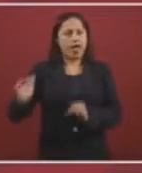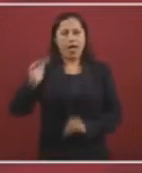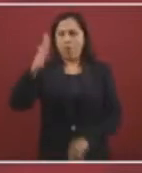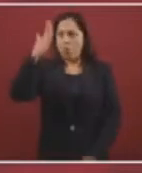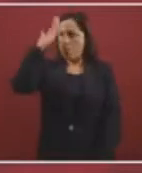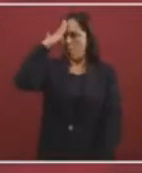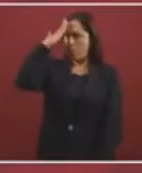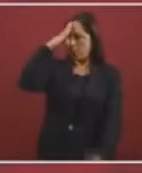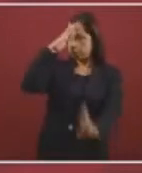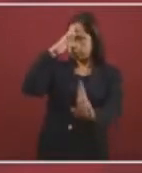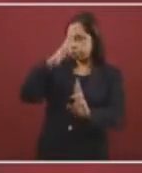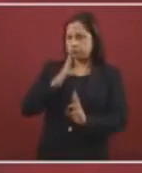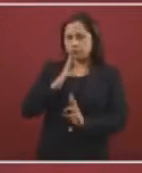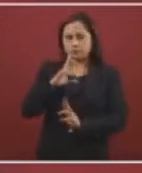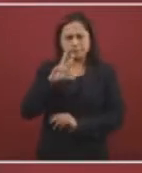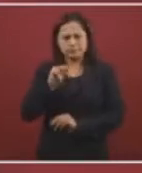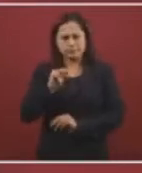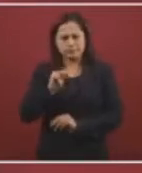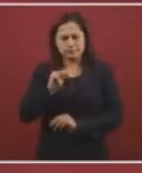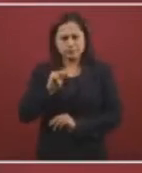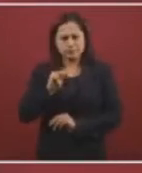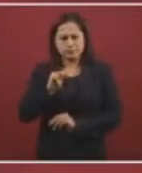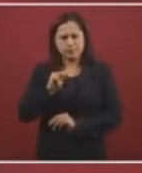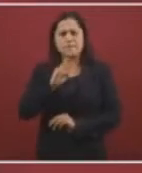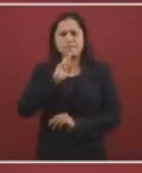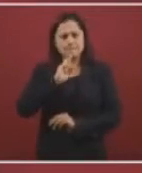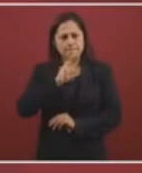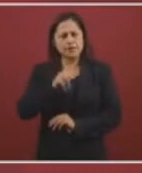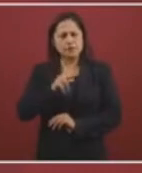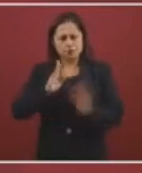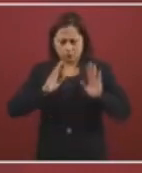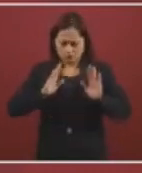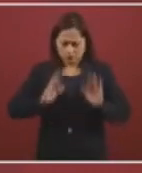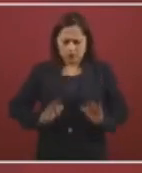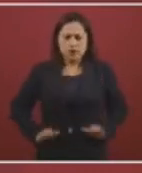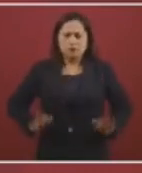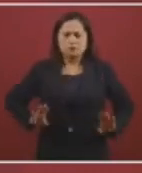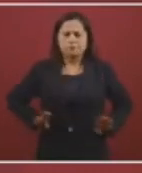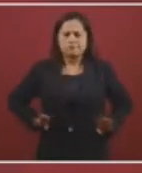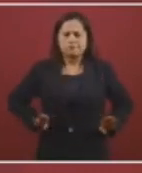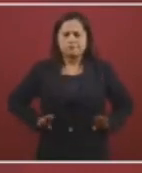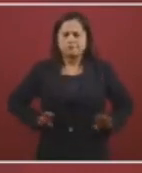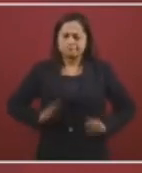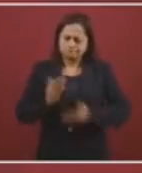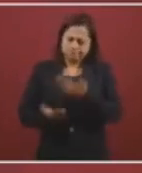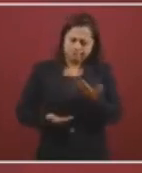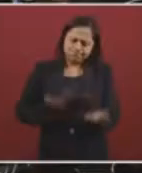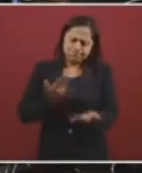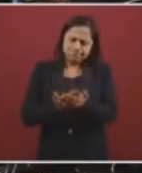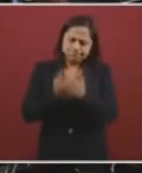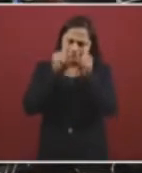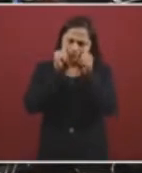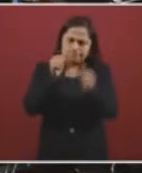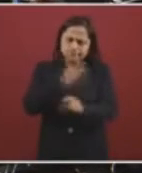sino el de siervo de la nación de morelos entonces